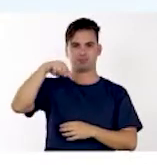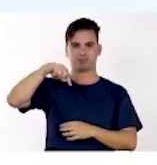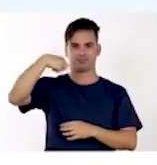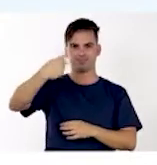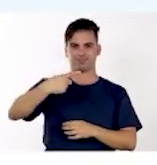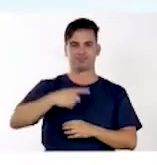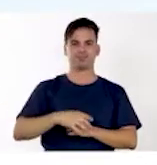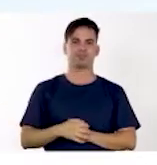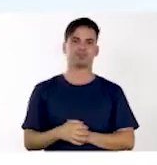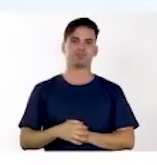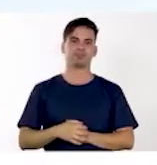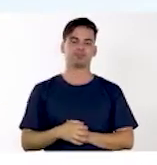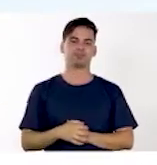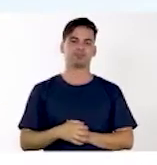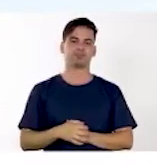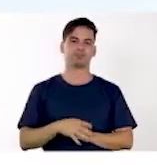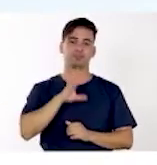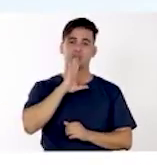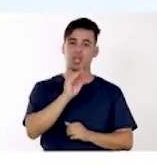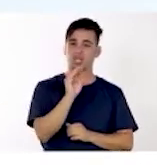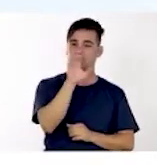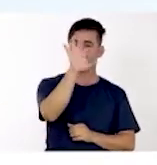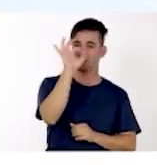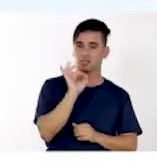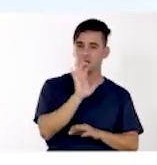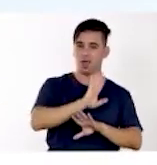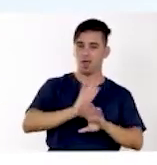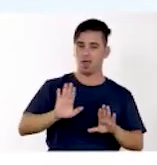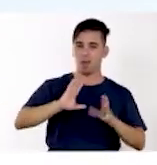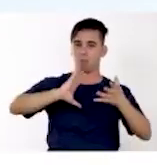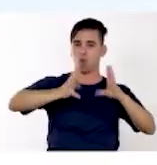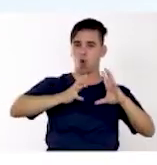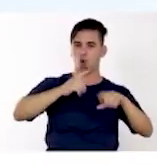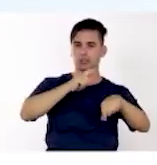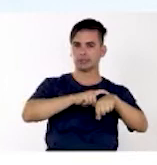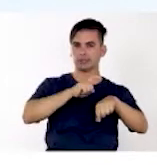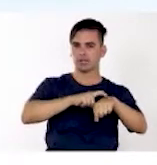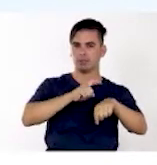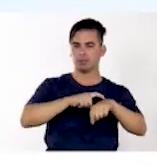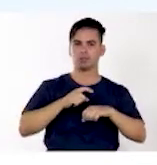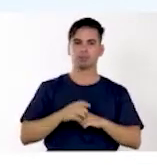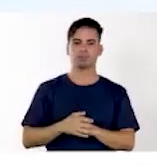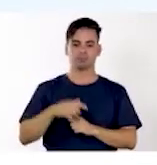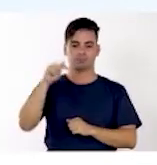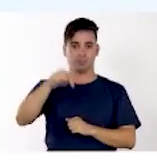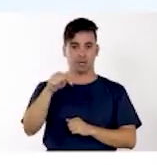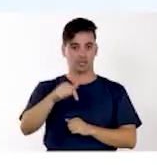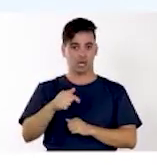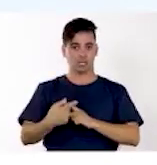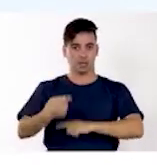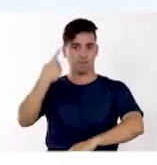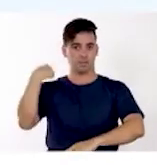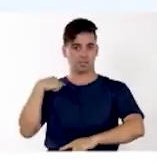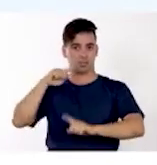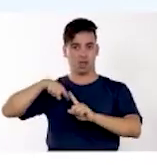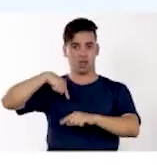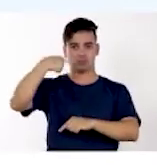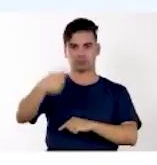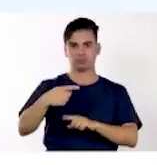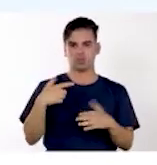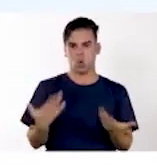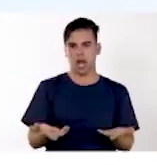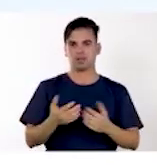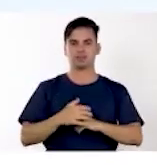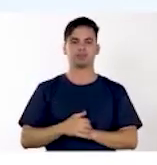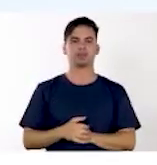decir modo y tiempo. Y van a realizar un análisis sintáctico de la siguiente